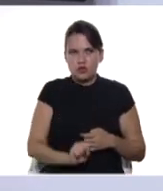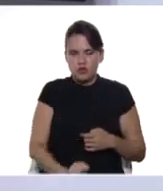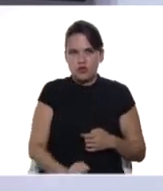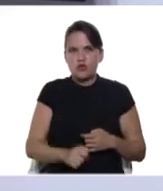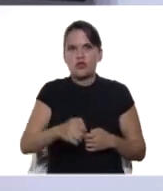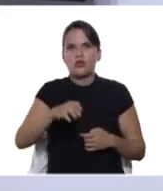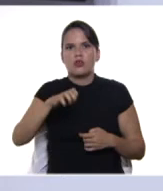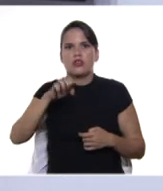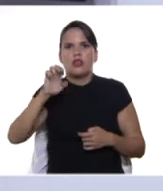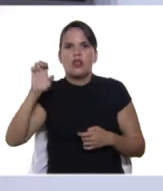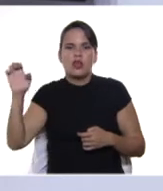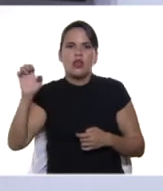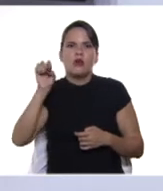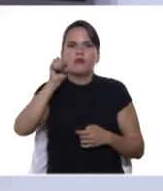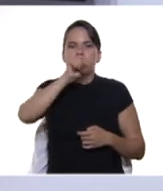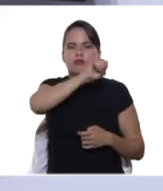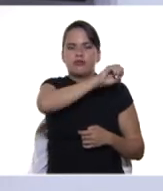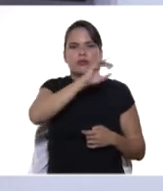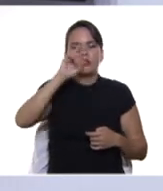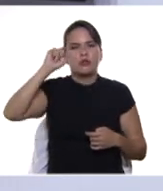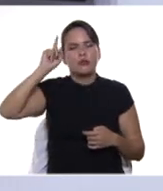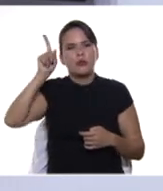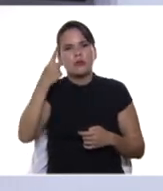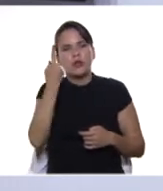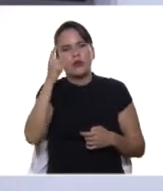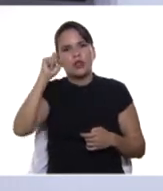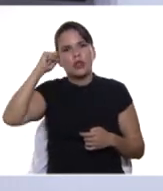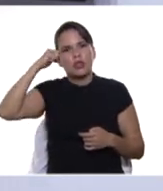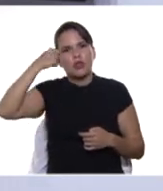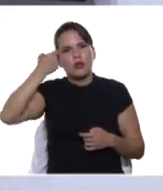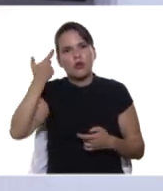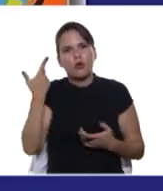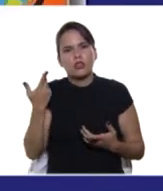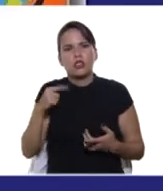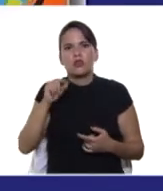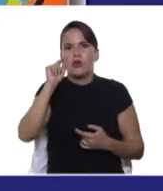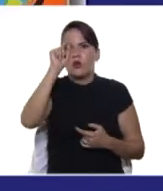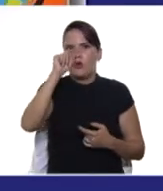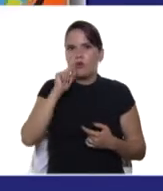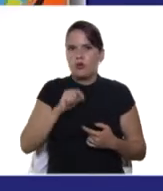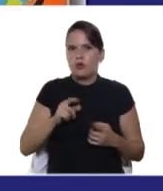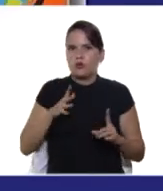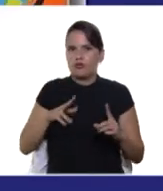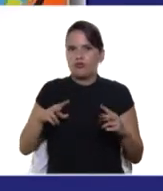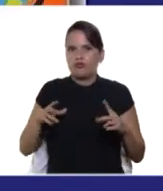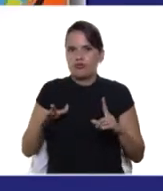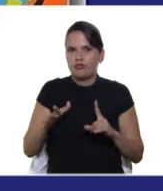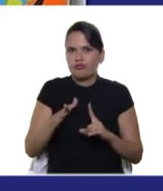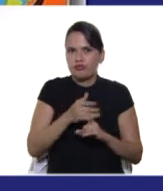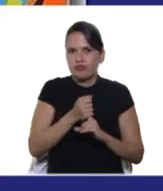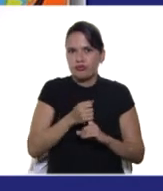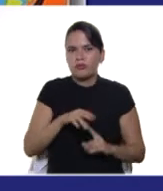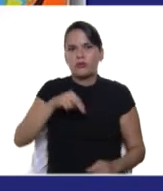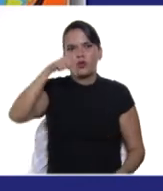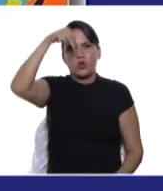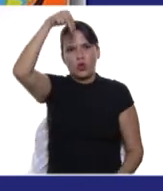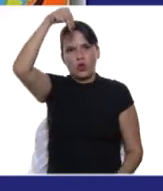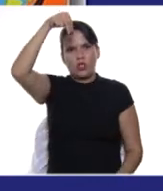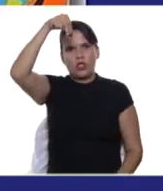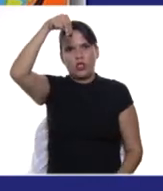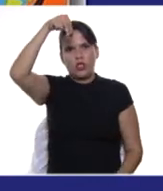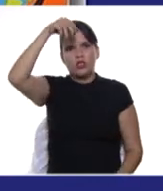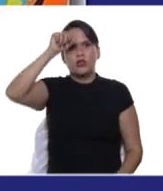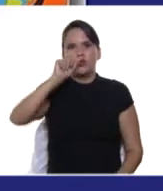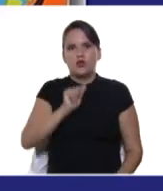recordar para estudiar las coordenadas geográficas son los puntos cardinales, como son norte,